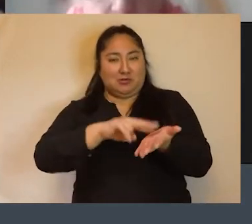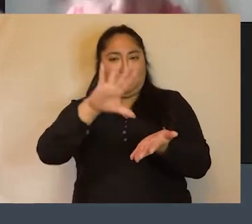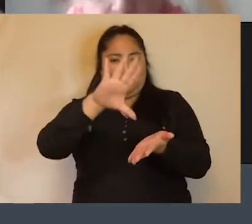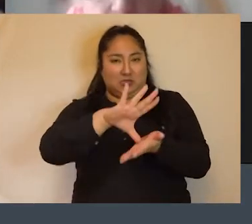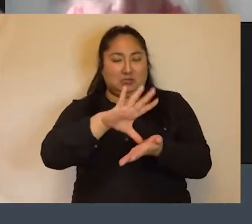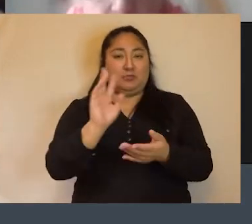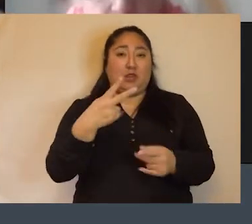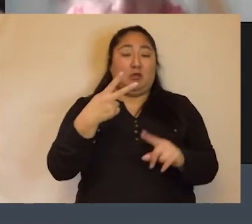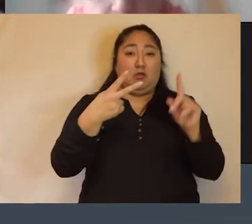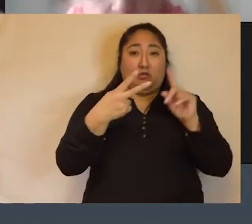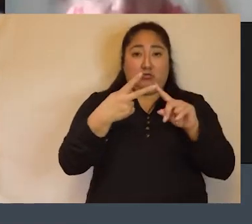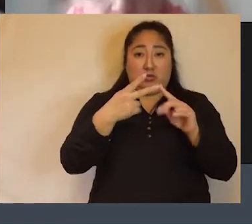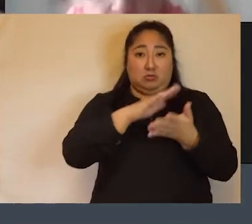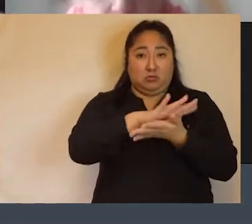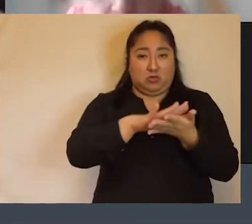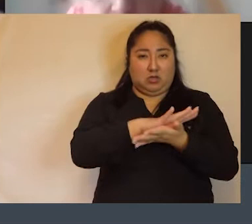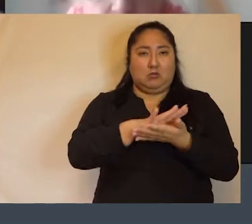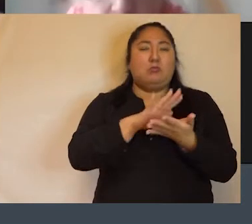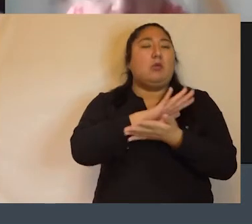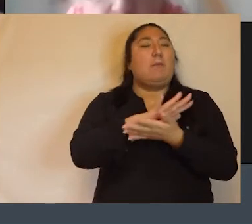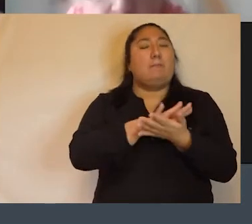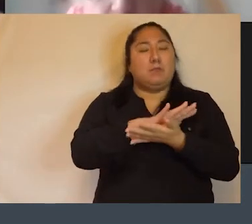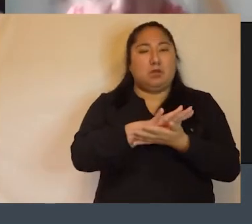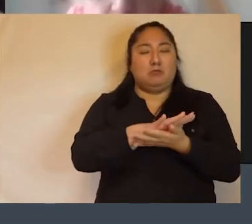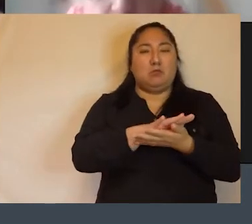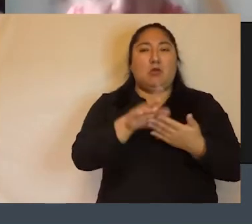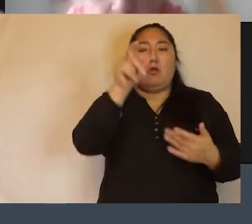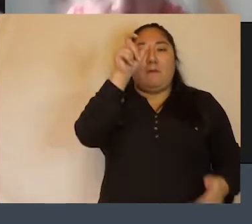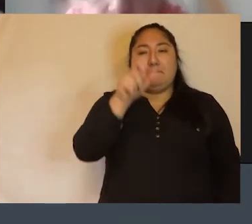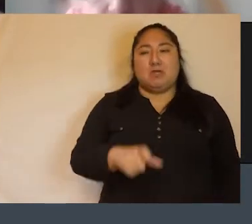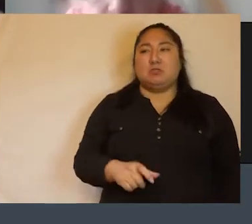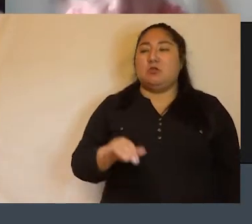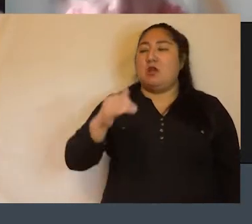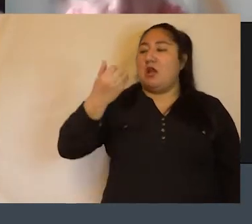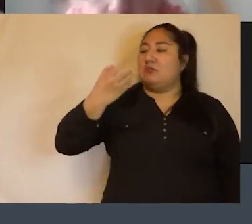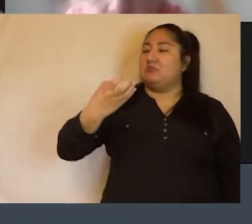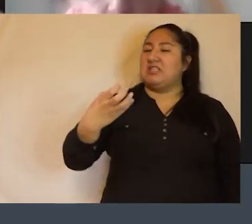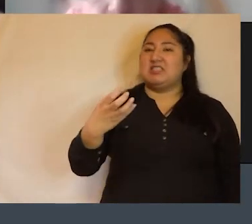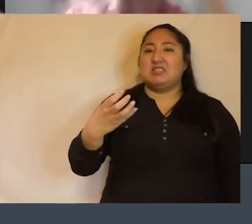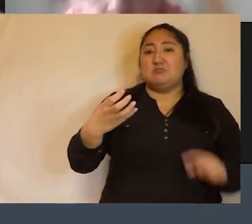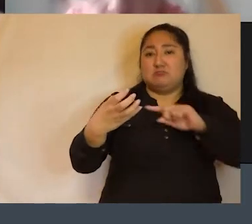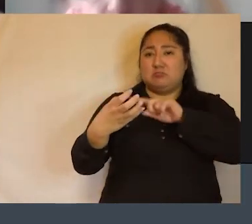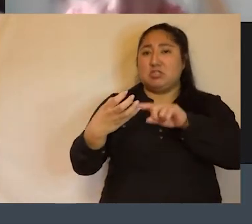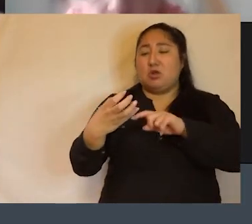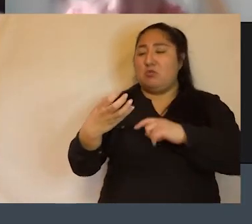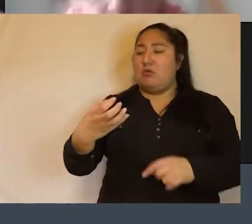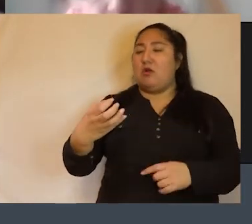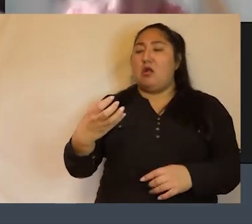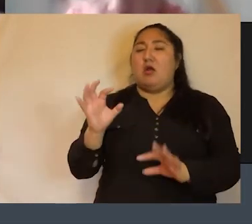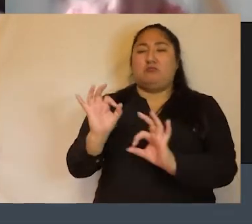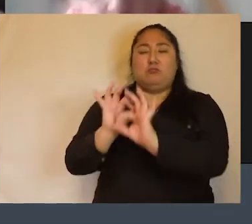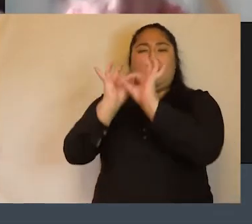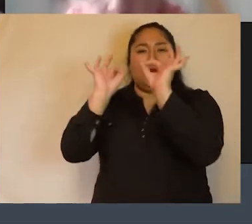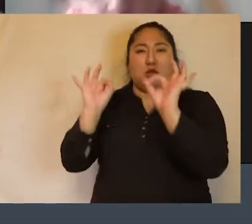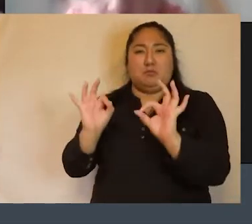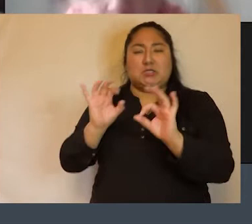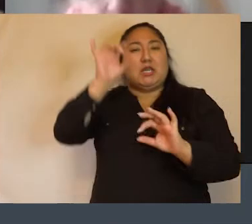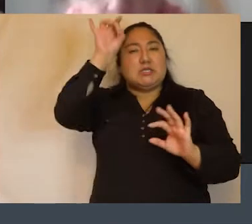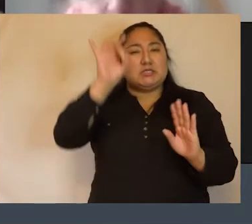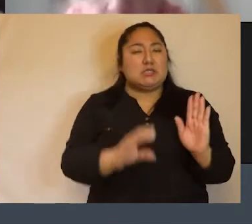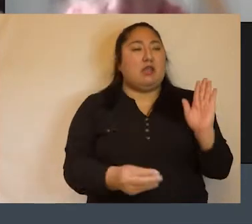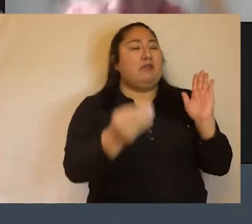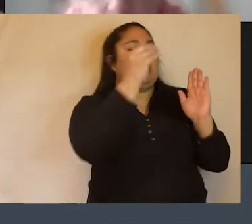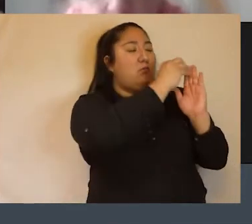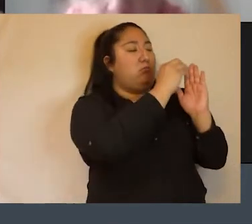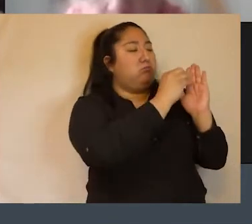2, suponer que las personas que son, porque tienen un teléfono smartphone, ¿ya? Tienen acceso y